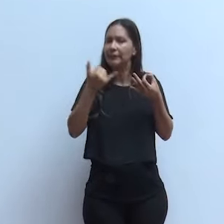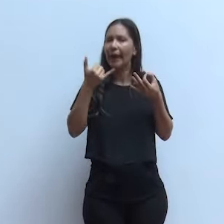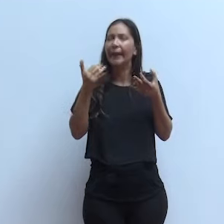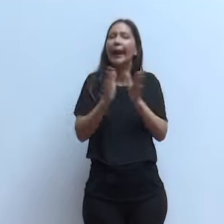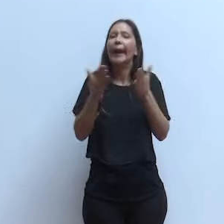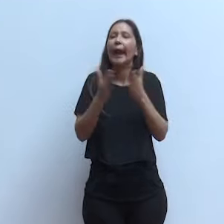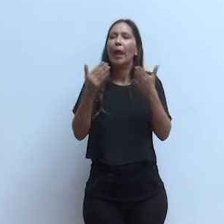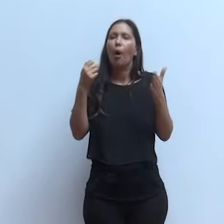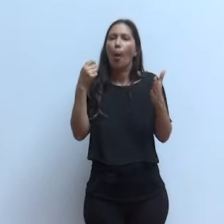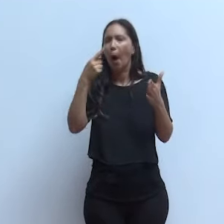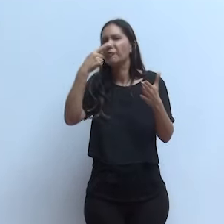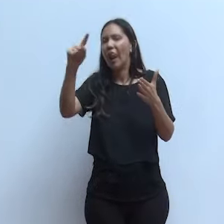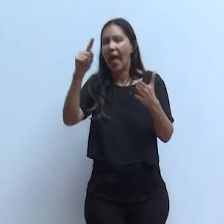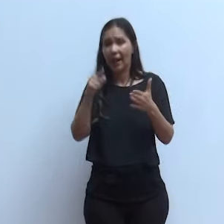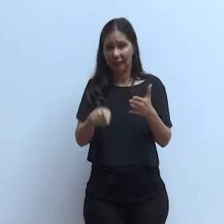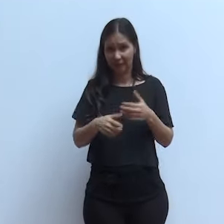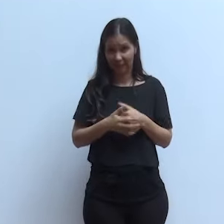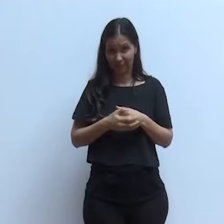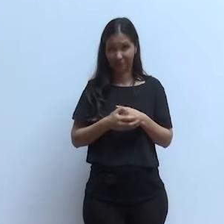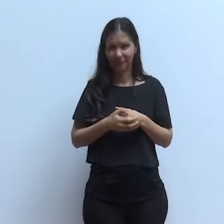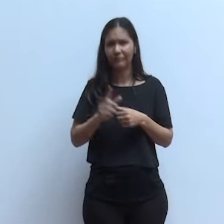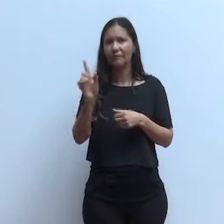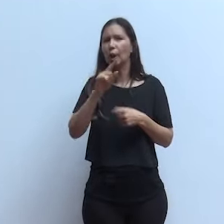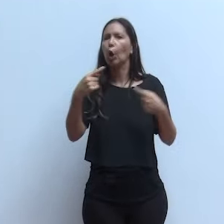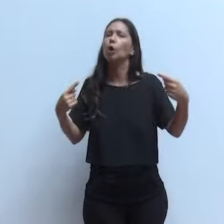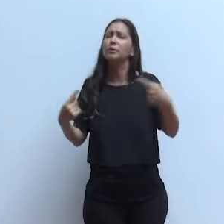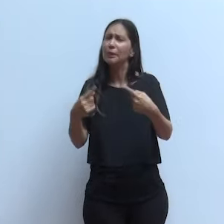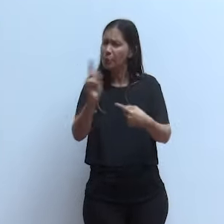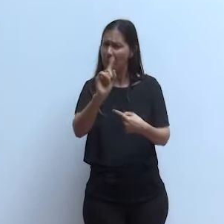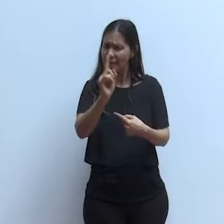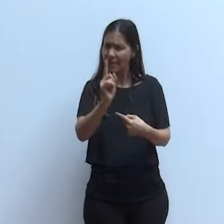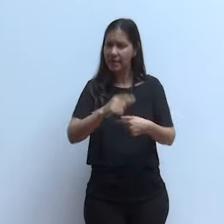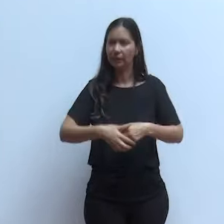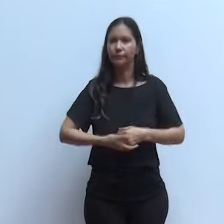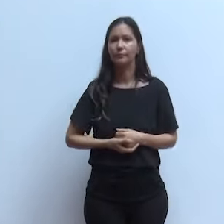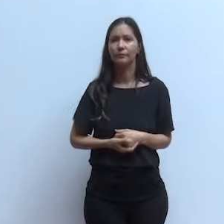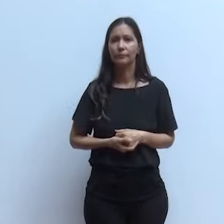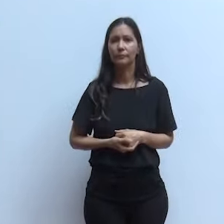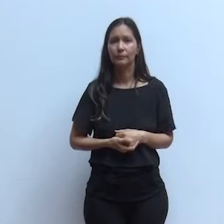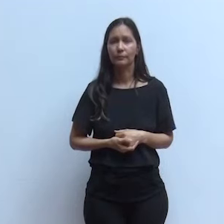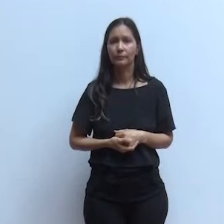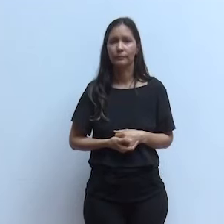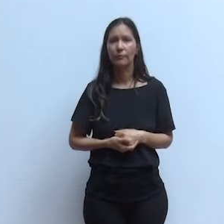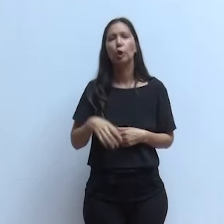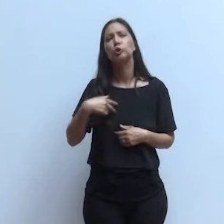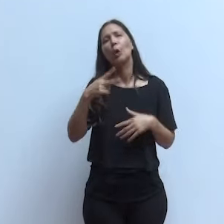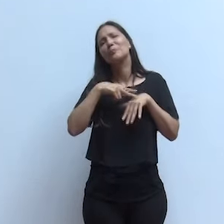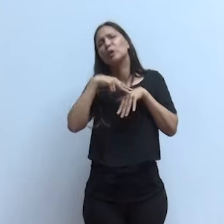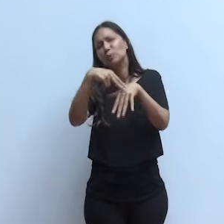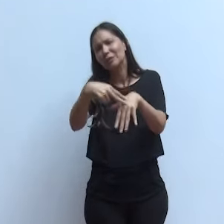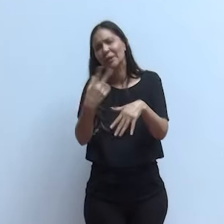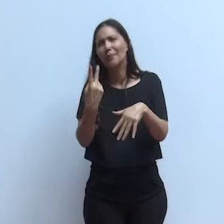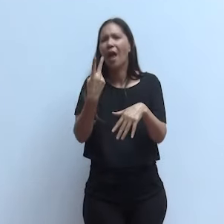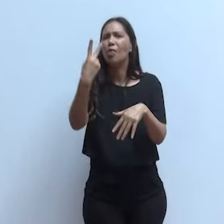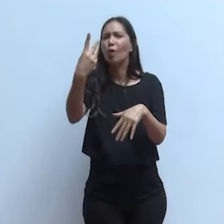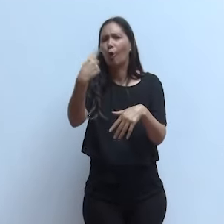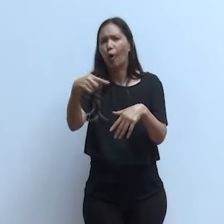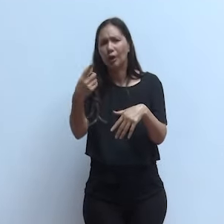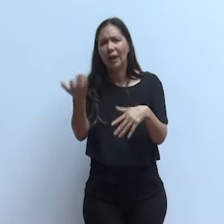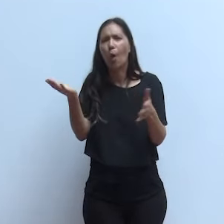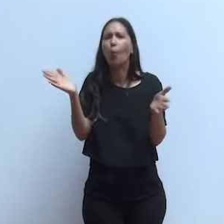son interpretaciones contradictorias o sea yo lo que sugiero es que hay que leer una cosa al lado de la otra no es hay que leer la